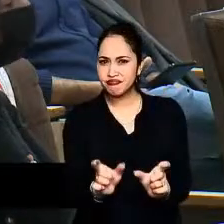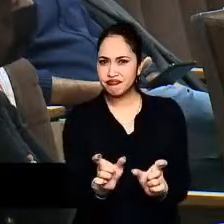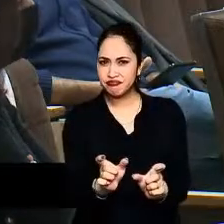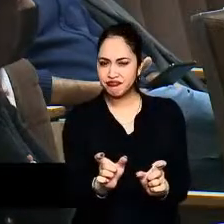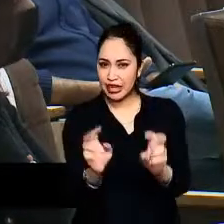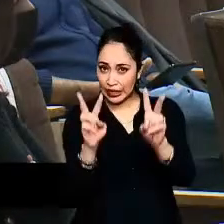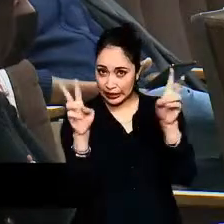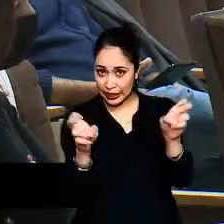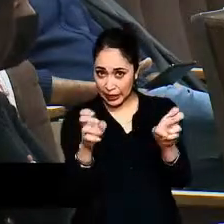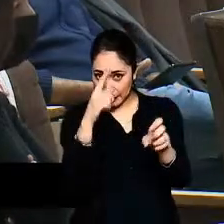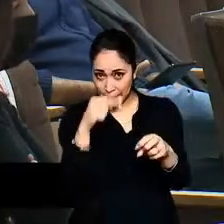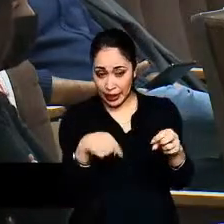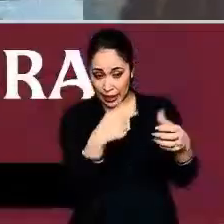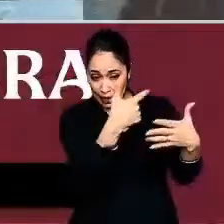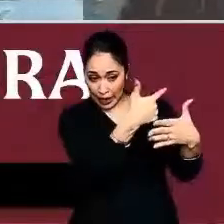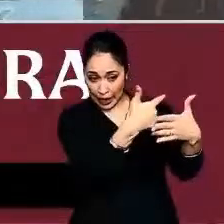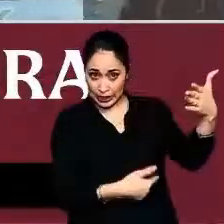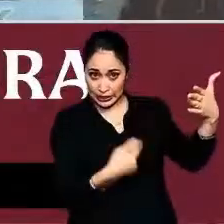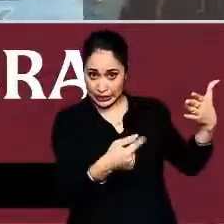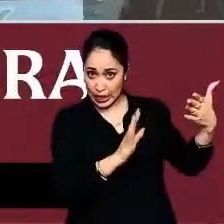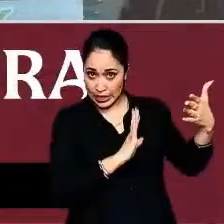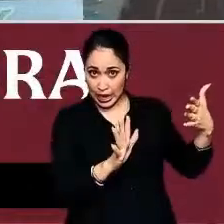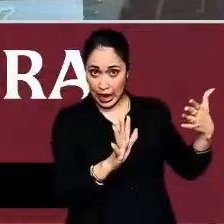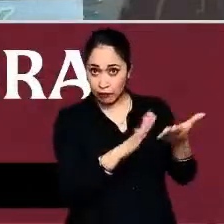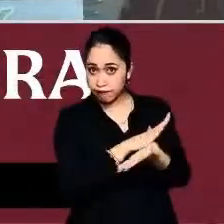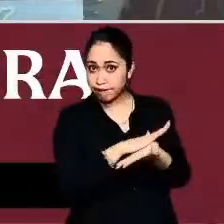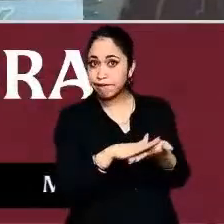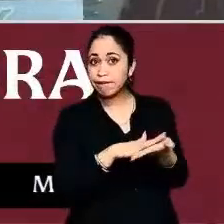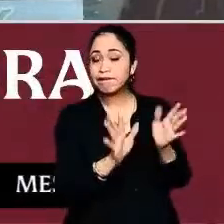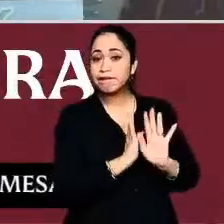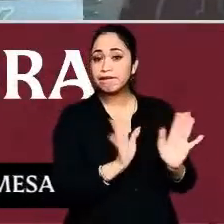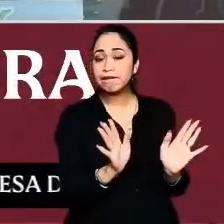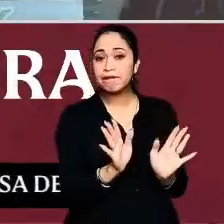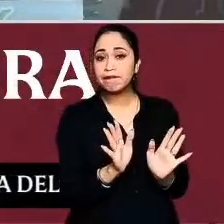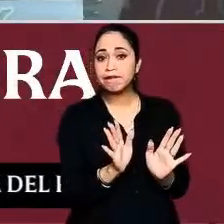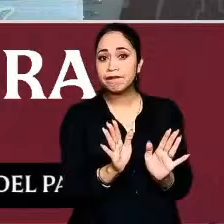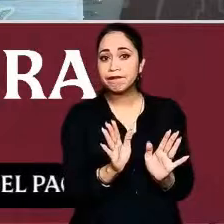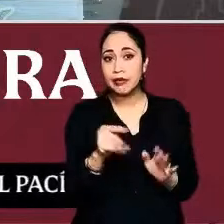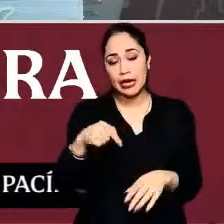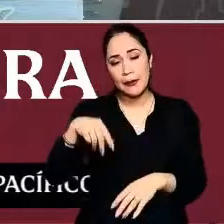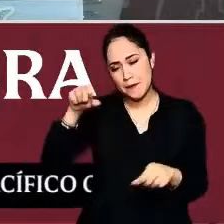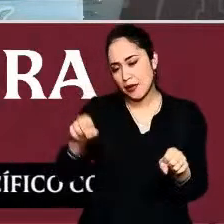a Culiacán de esa lista y a Sinaloa, pues también de ese referente grande?